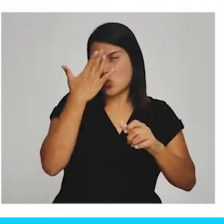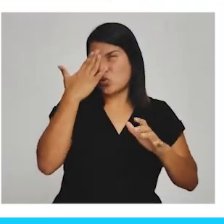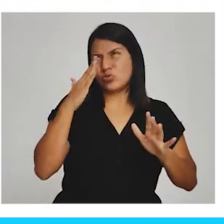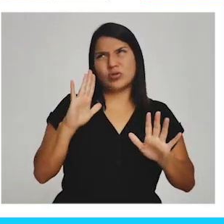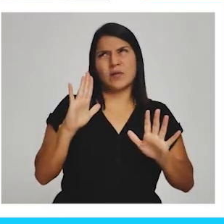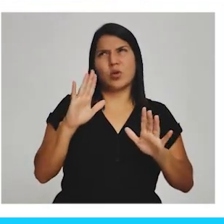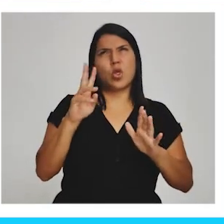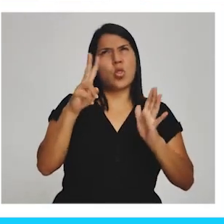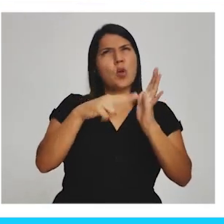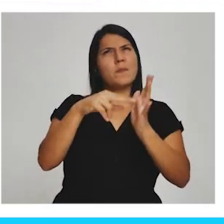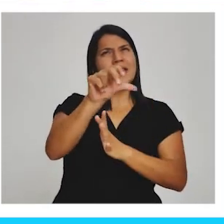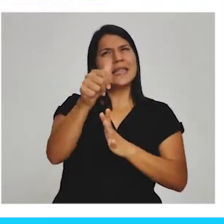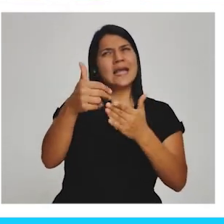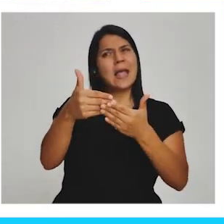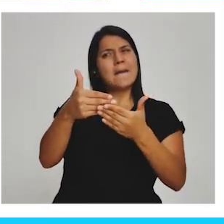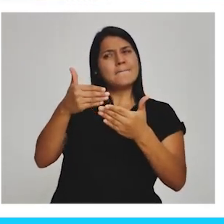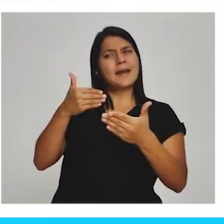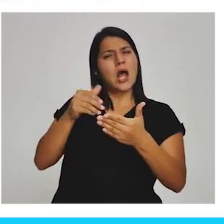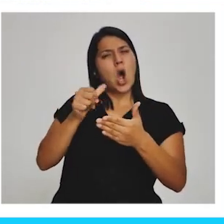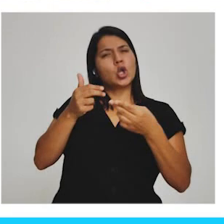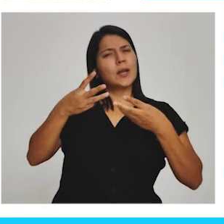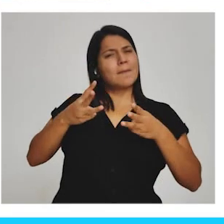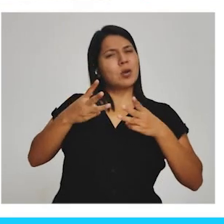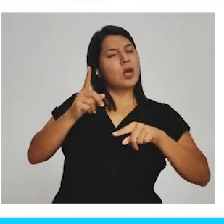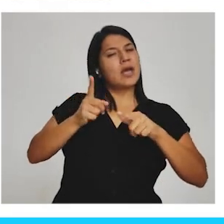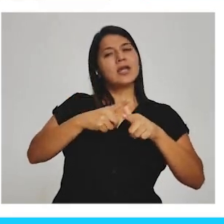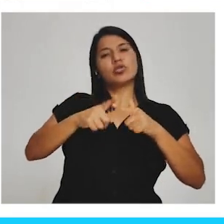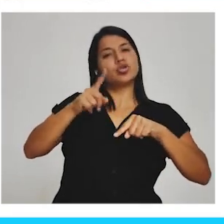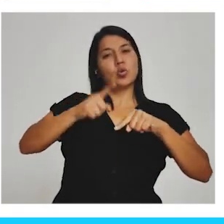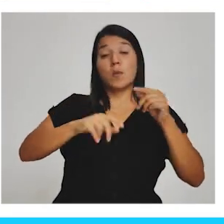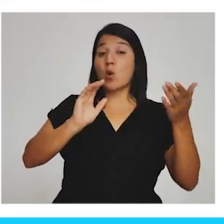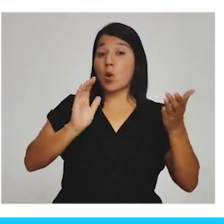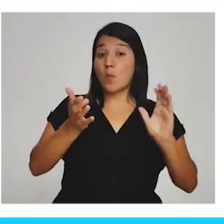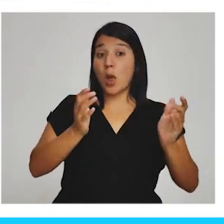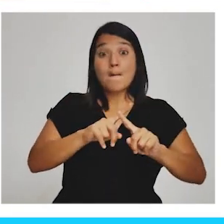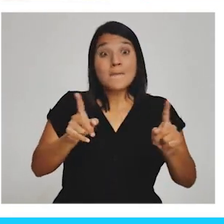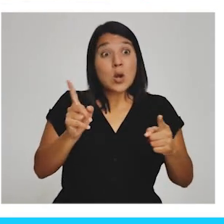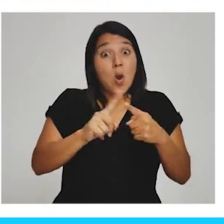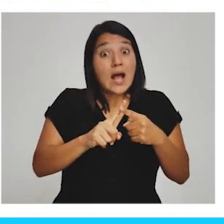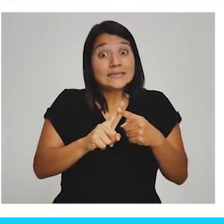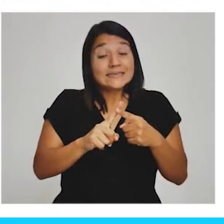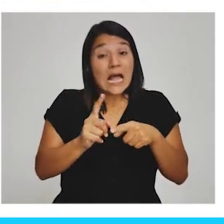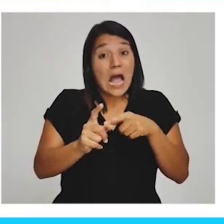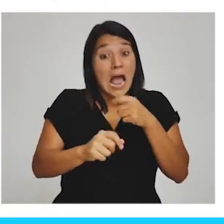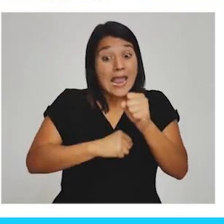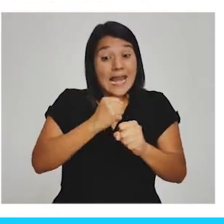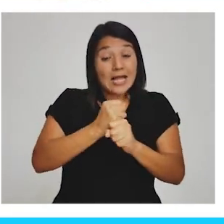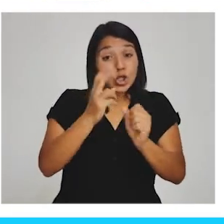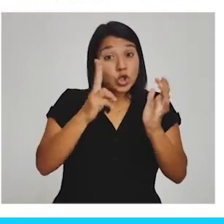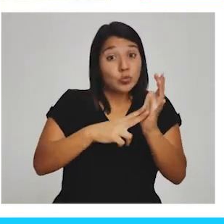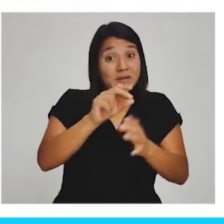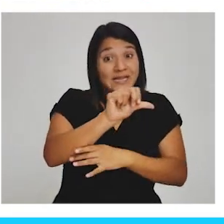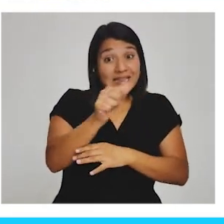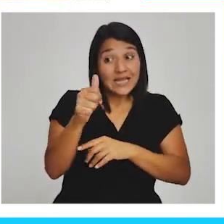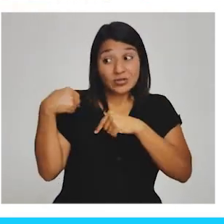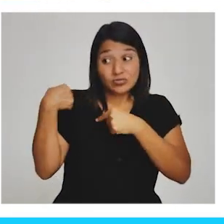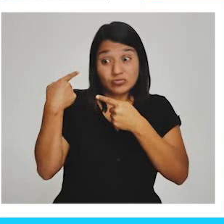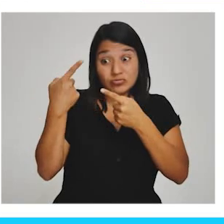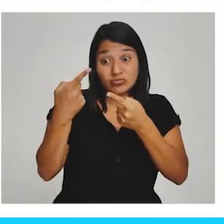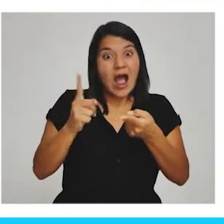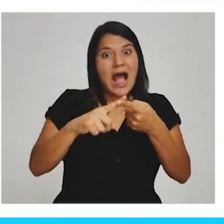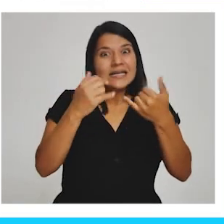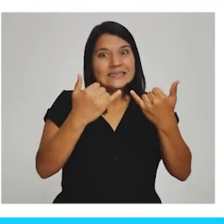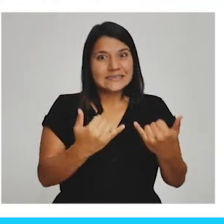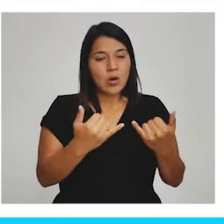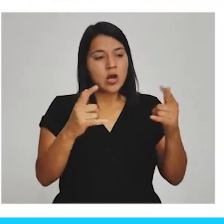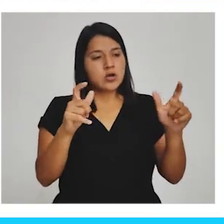otra metodología, entonces no es comparable. Pero al menos hasta 2010 es la tasa de desempleo más baja. Eso